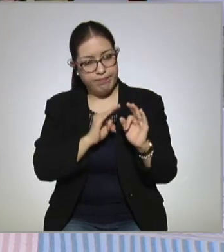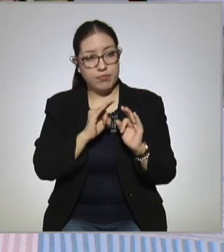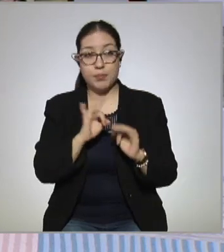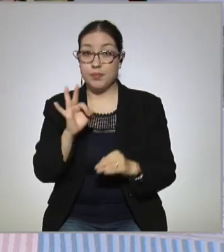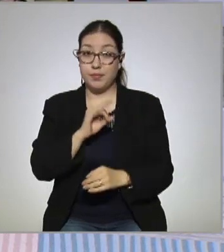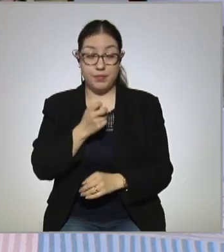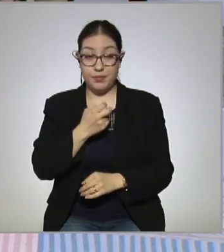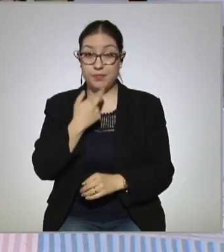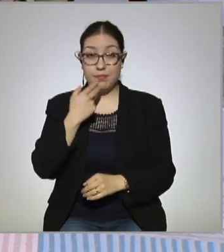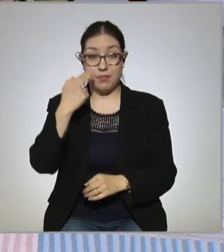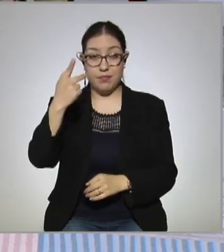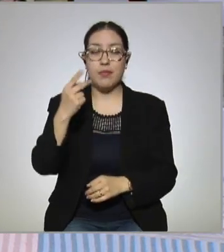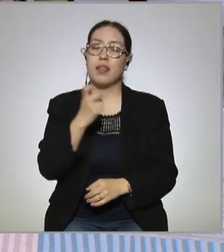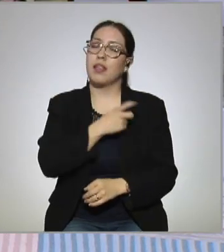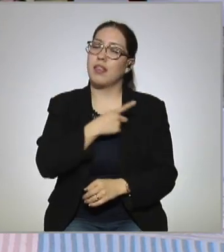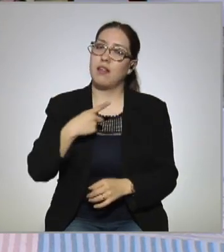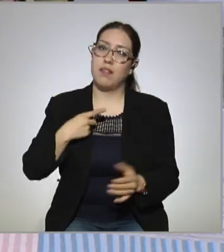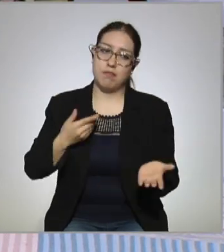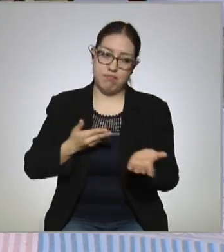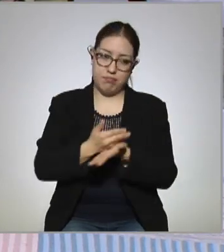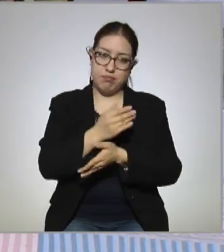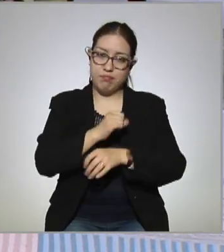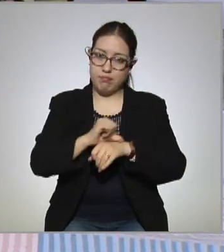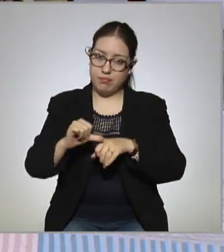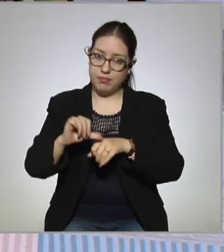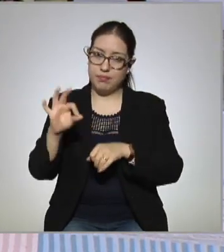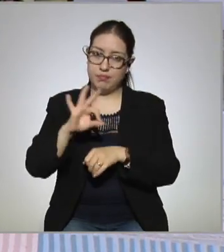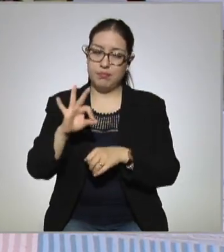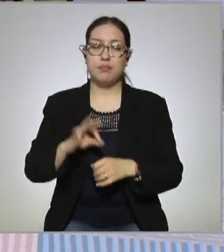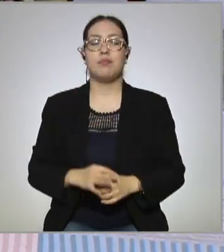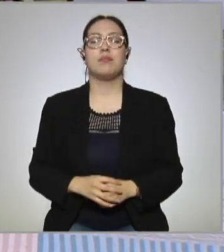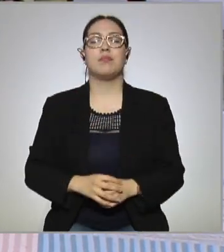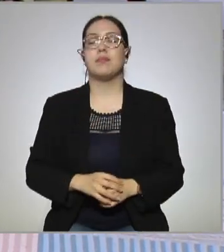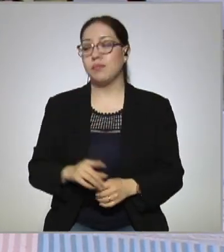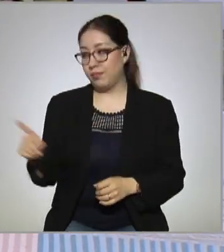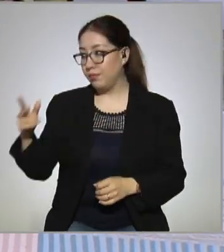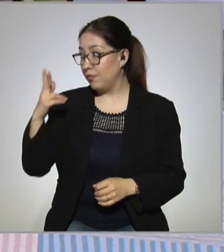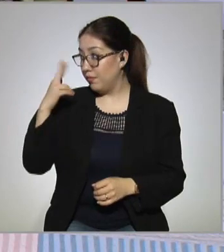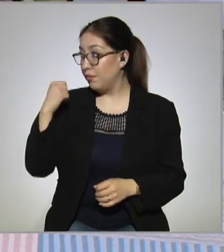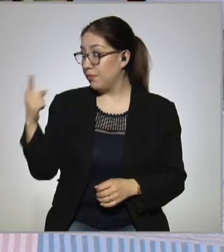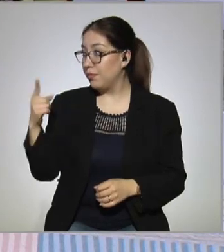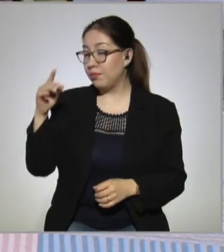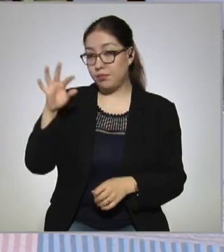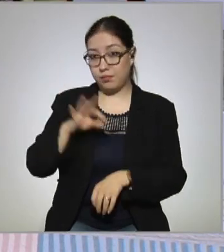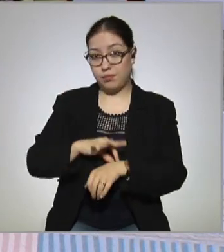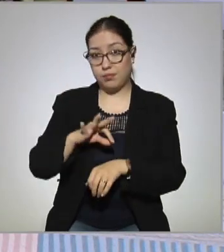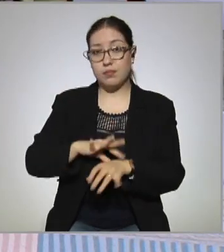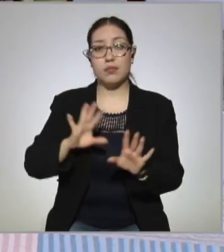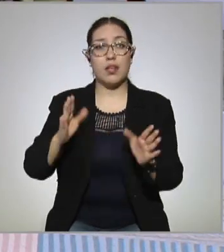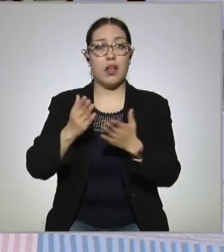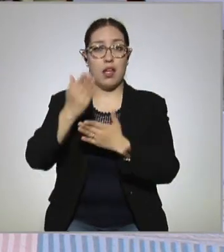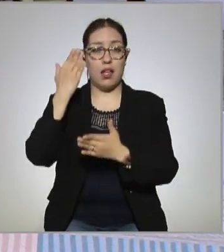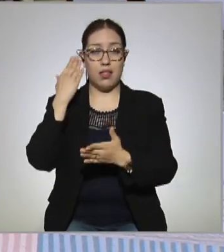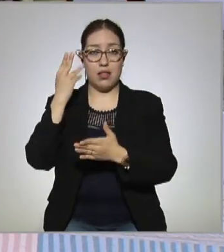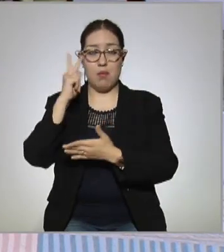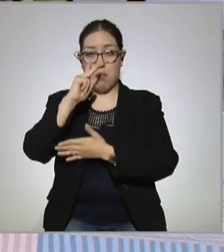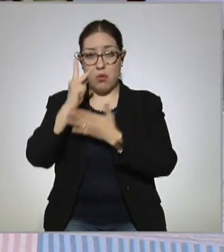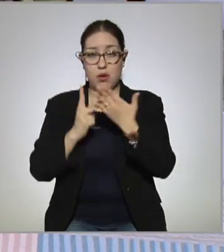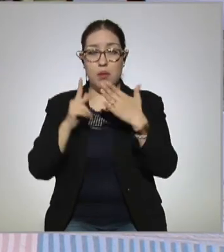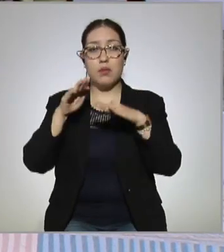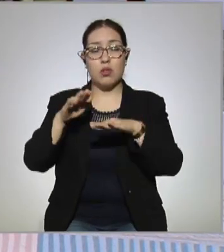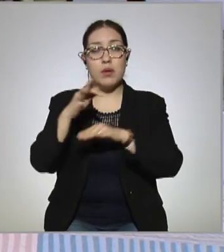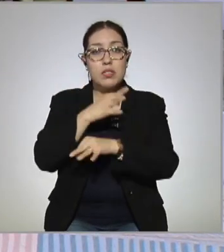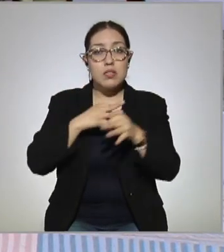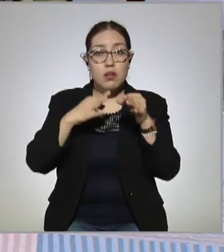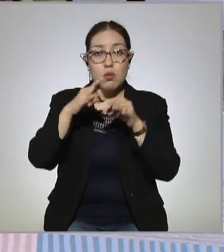mucho que usemos ergonatos, esto hay que intervenir. Aquí hay un punto muy importante que el doctor acaba de tocar. Acuérdense que hicimos ya un programa de células madre y se habló